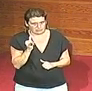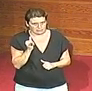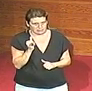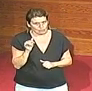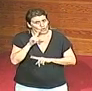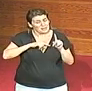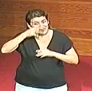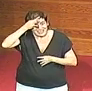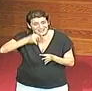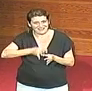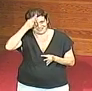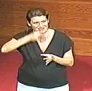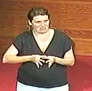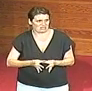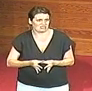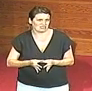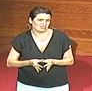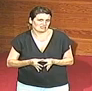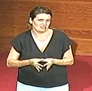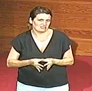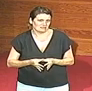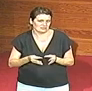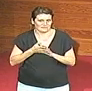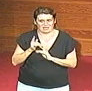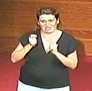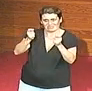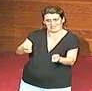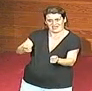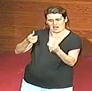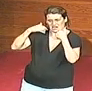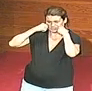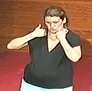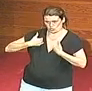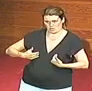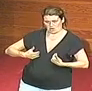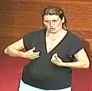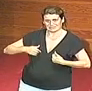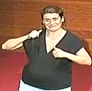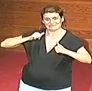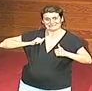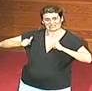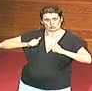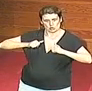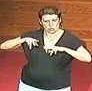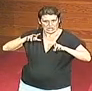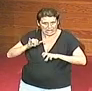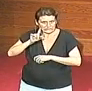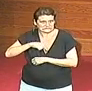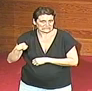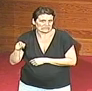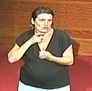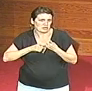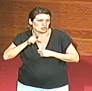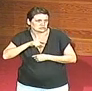credibilidad. La credibilidad se la vamos a otorgar al ser humano que tiene el título de haber estudiado en Ciencias de la Información. Pues no. Yo creo que al